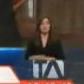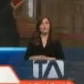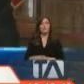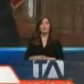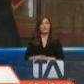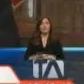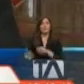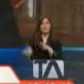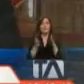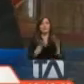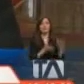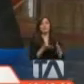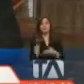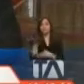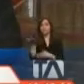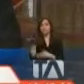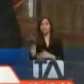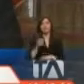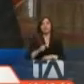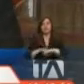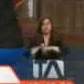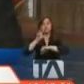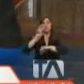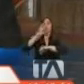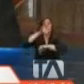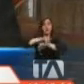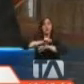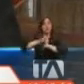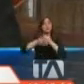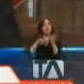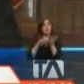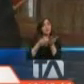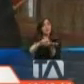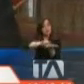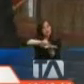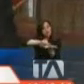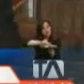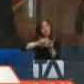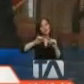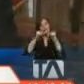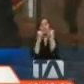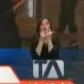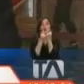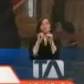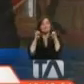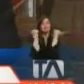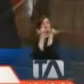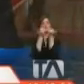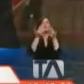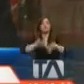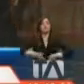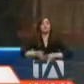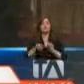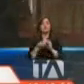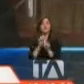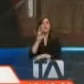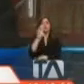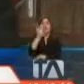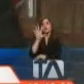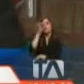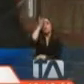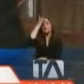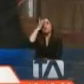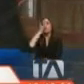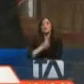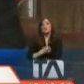Ahí tienen ustedes, amigos televidentes, a las 3 de la tarde se reanudará esta reunión del bloque legislativo de Alianza País para tomar